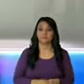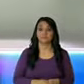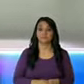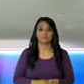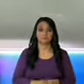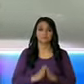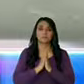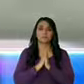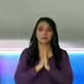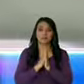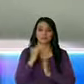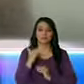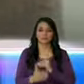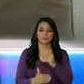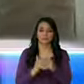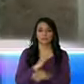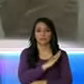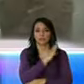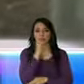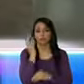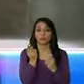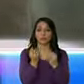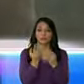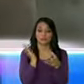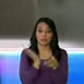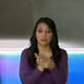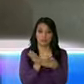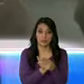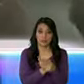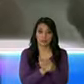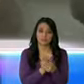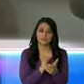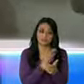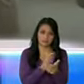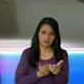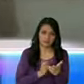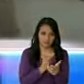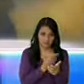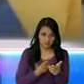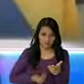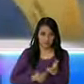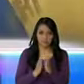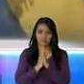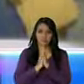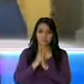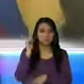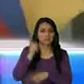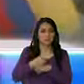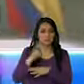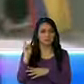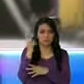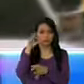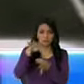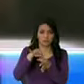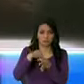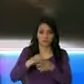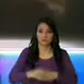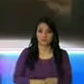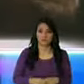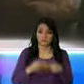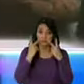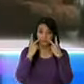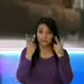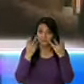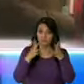exigen transparencia en el conteo de las actas y también exigen una segunda vuelta. Como ustedes pueden observar en las